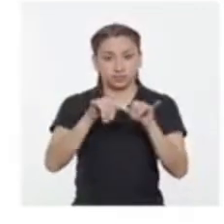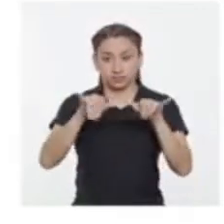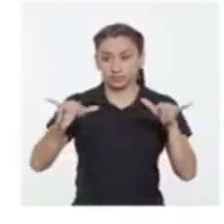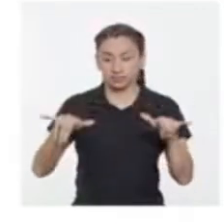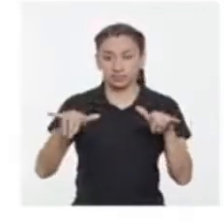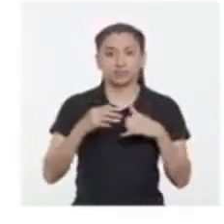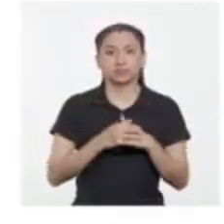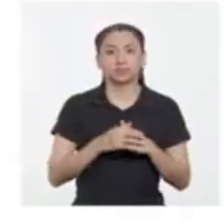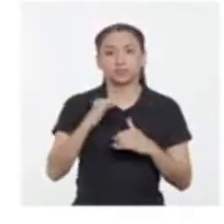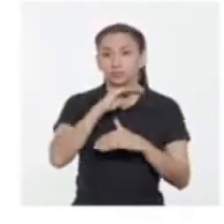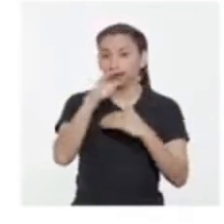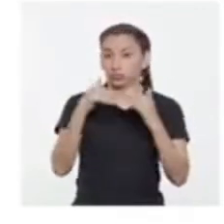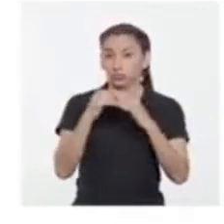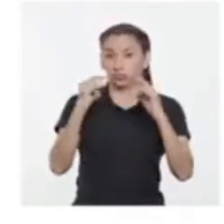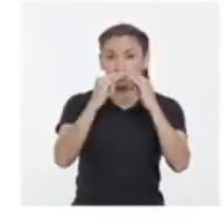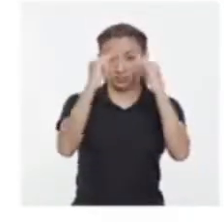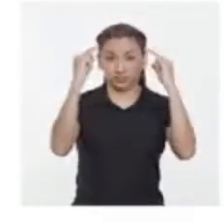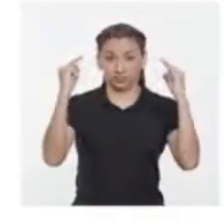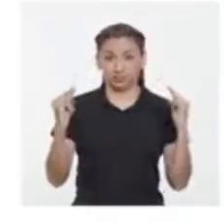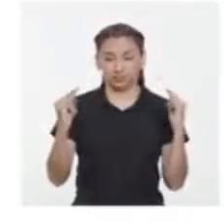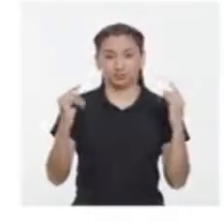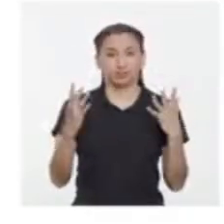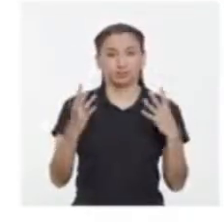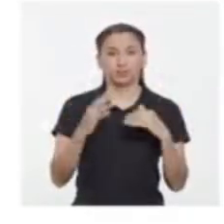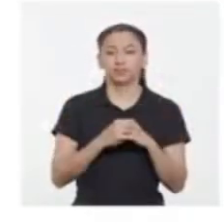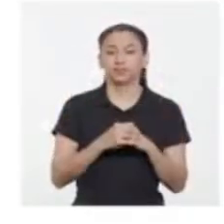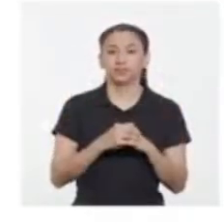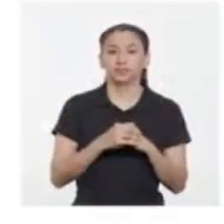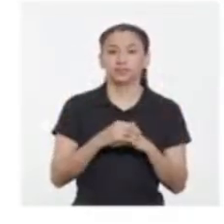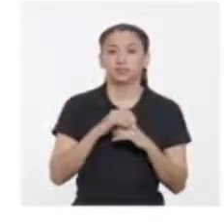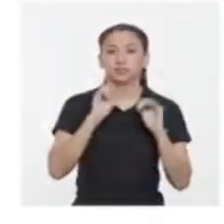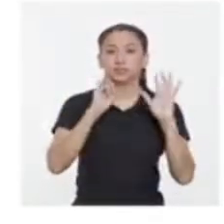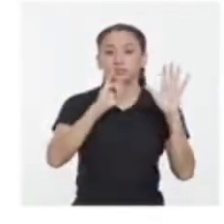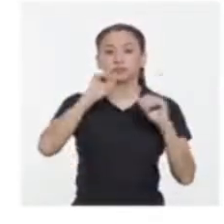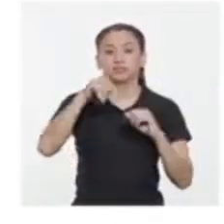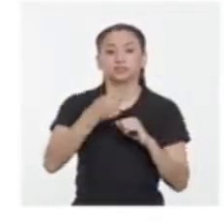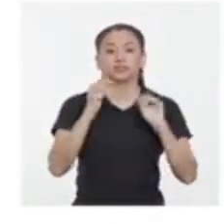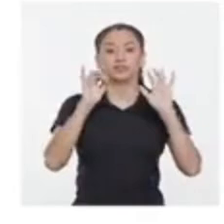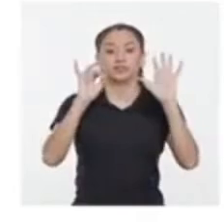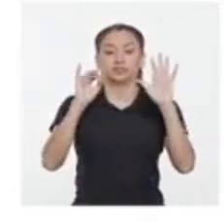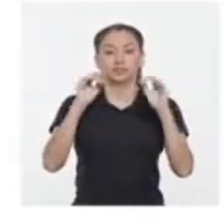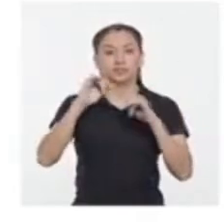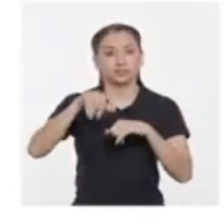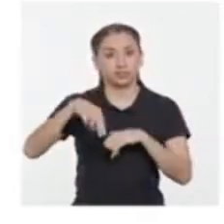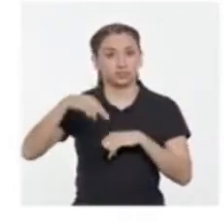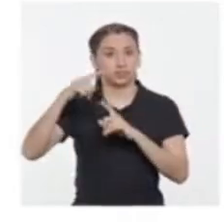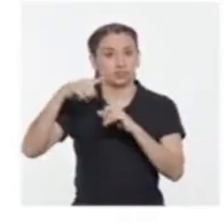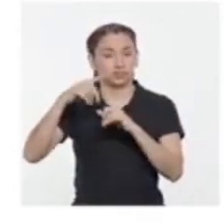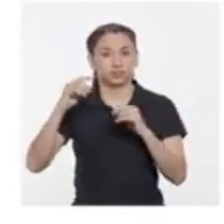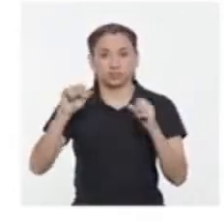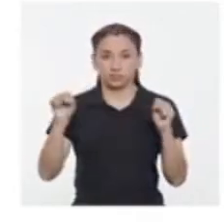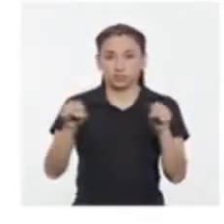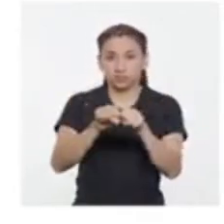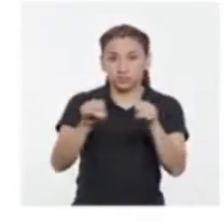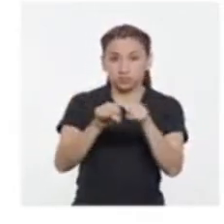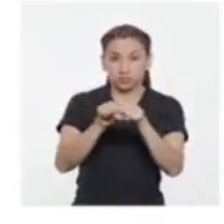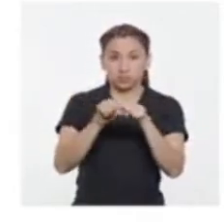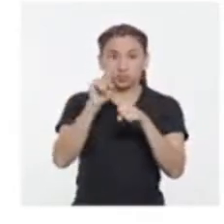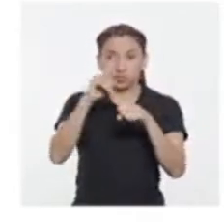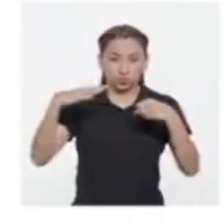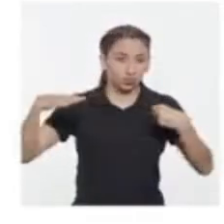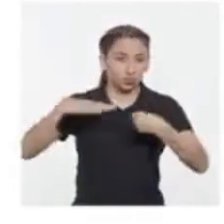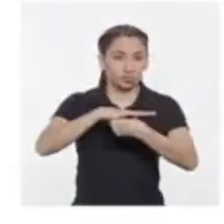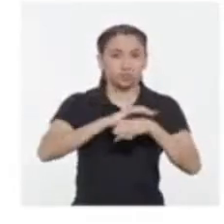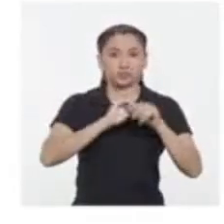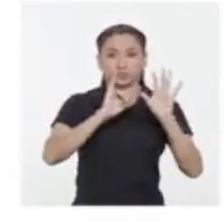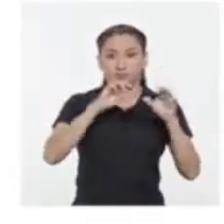Cabe señalar que para todo el arco de 7,85 metros de longitud, se necesitará unir o empatar un tubo